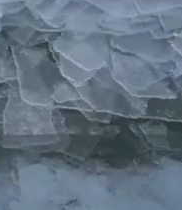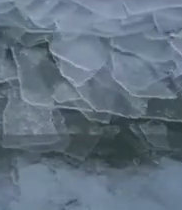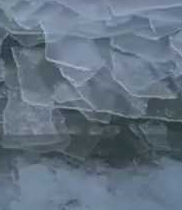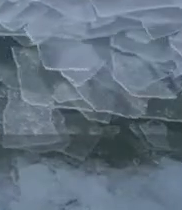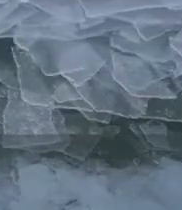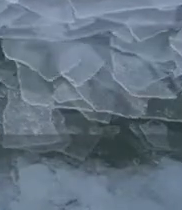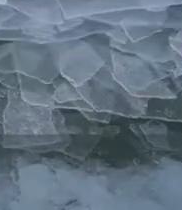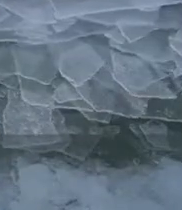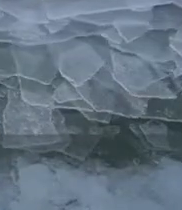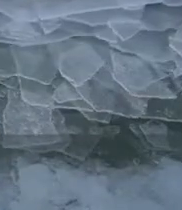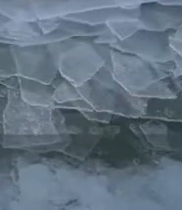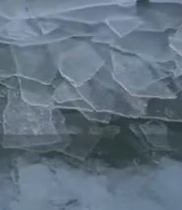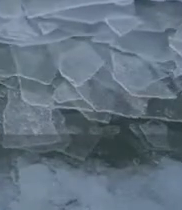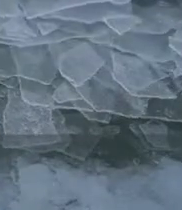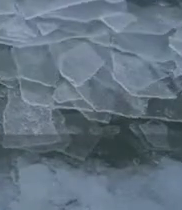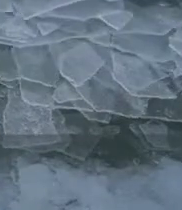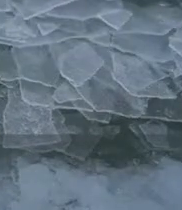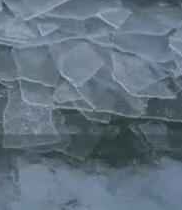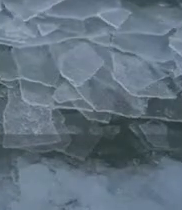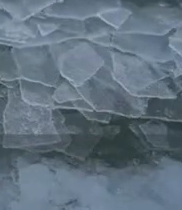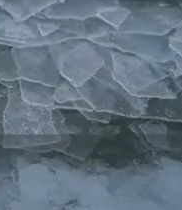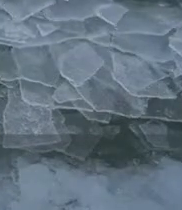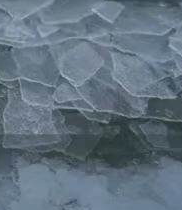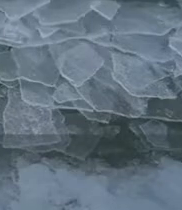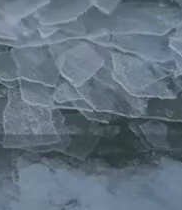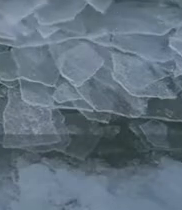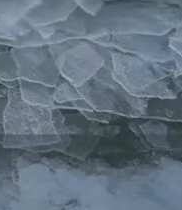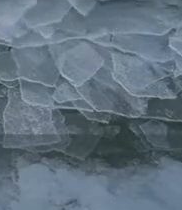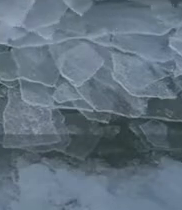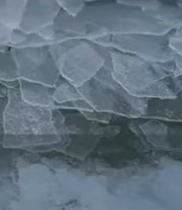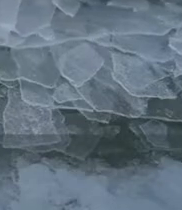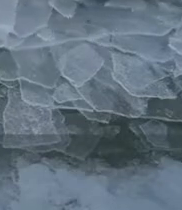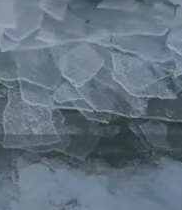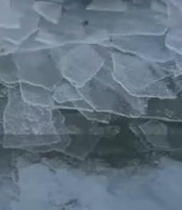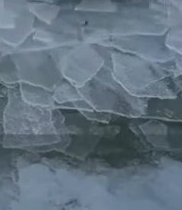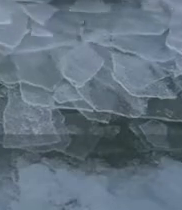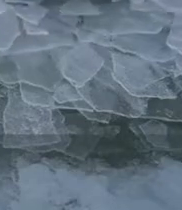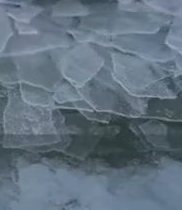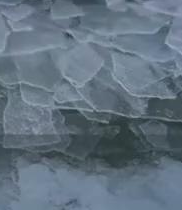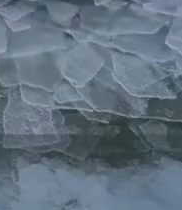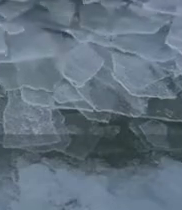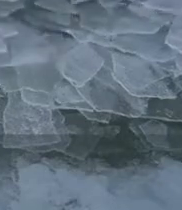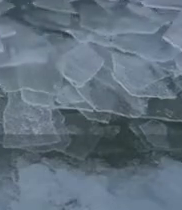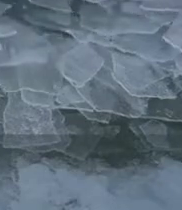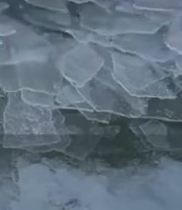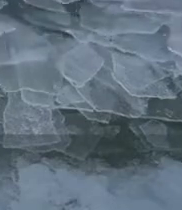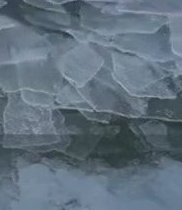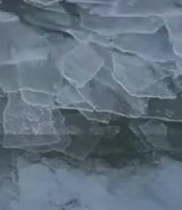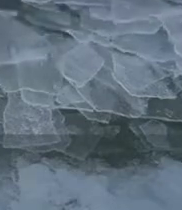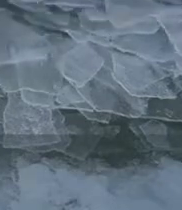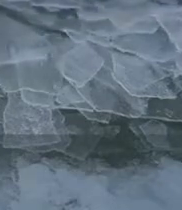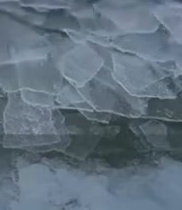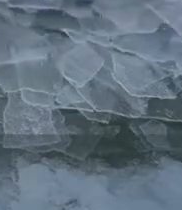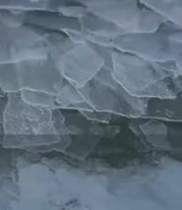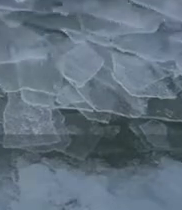esto. Y se puede observar, por ejemplo, en América del Sur, en Chile, hay áreas